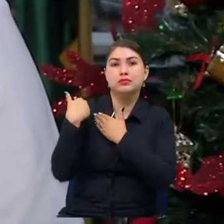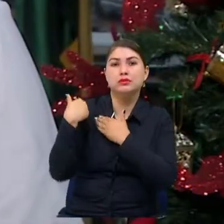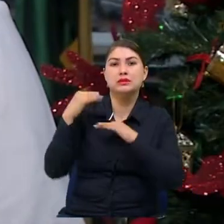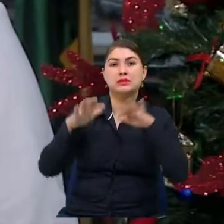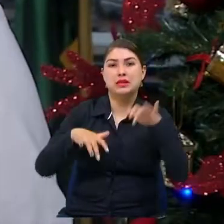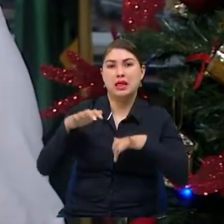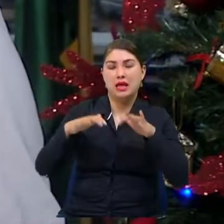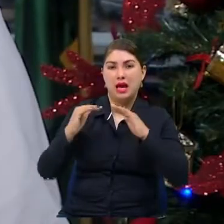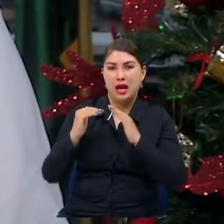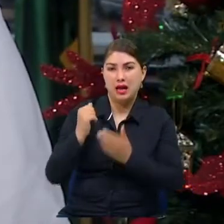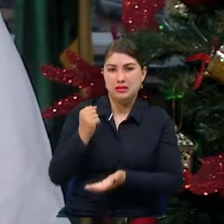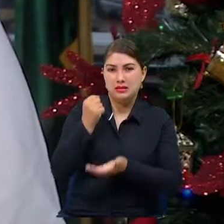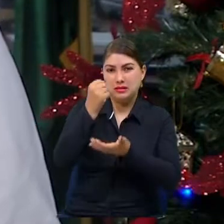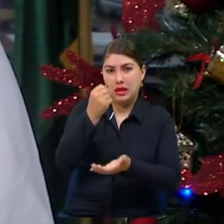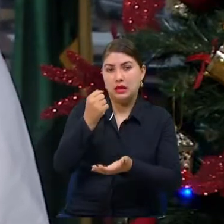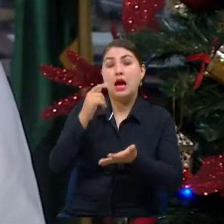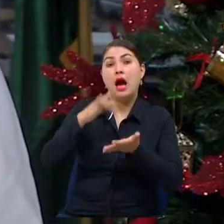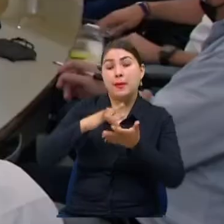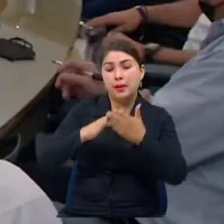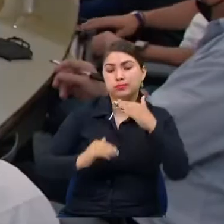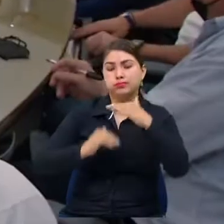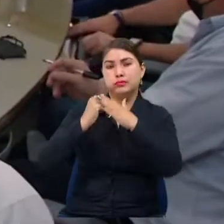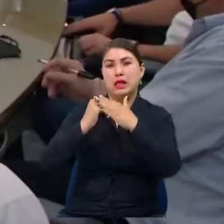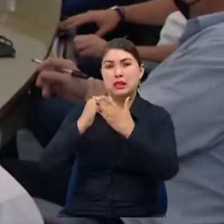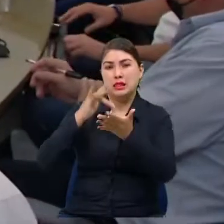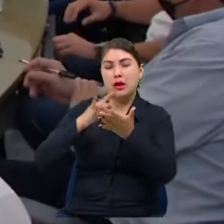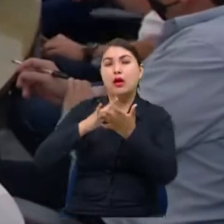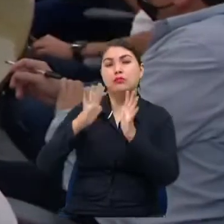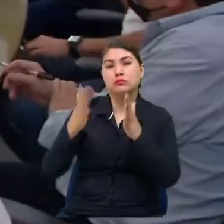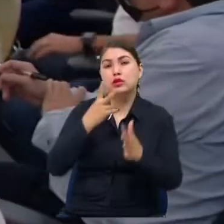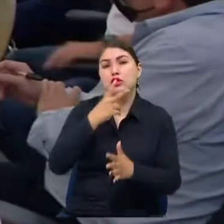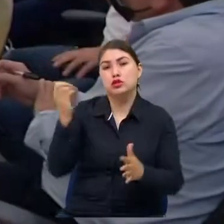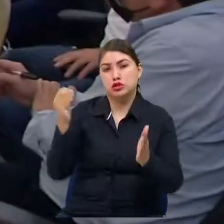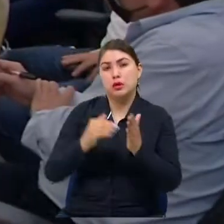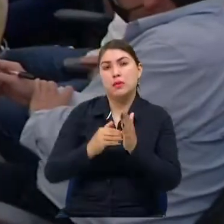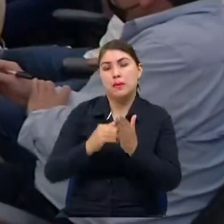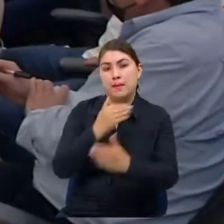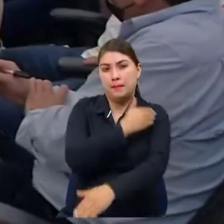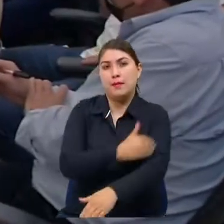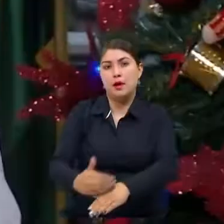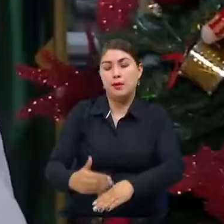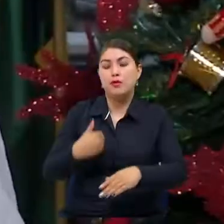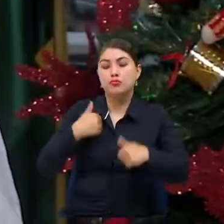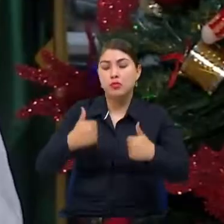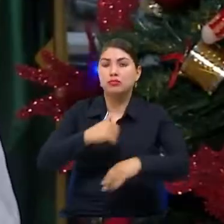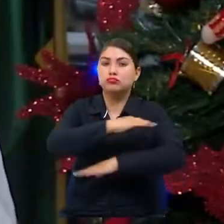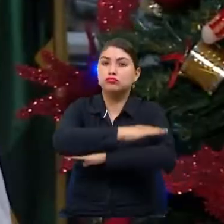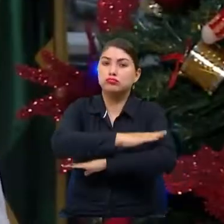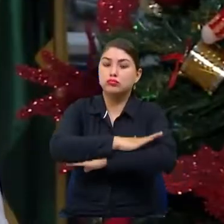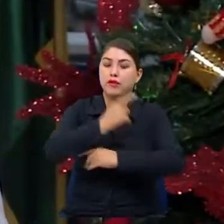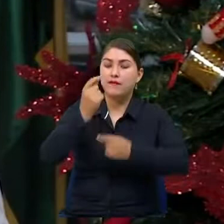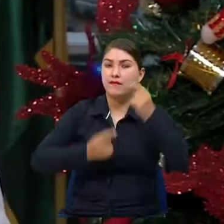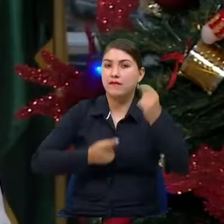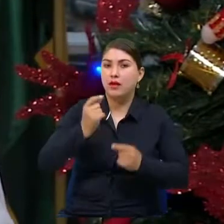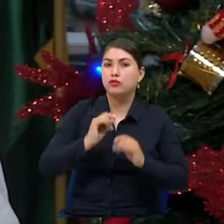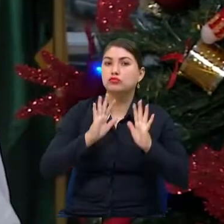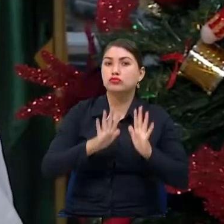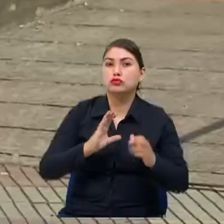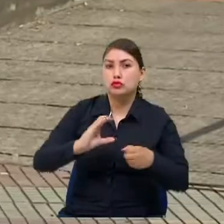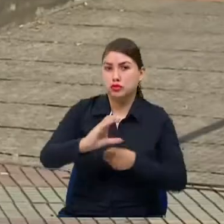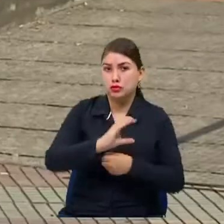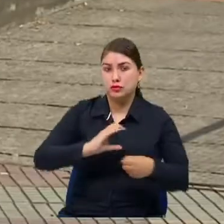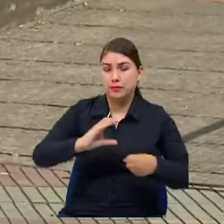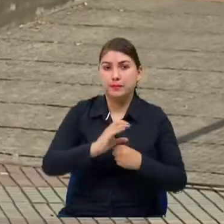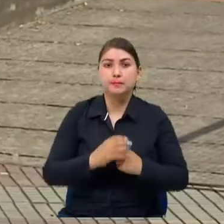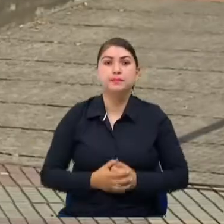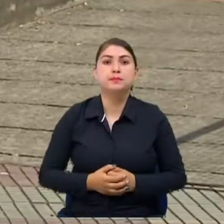Hacienda, pero tendríamos una capacidad de endeudamiento de aproximadamente más de 200 mil millones de pesos por el buen comportamiento financiero que ha tenido la ciudad.